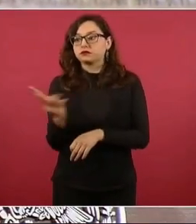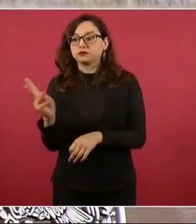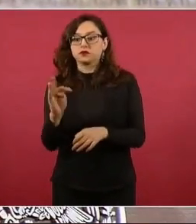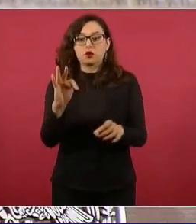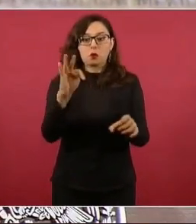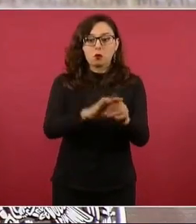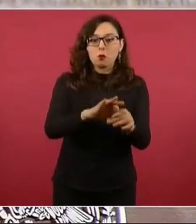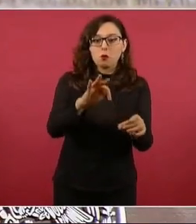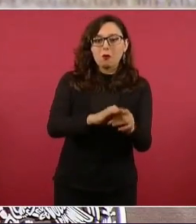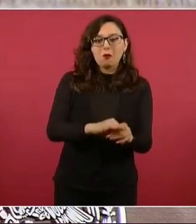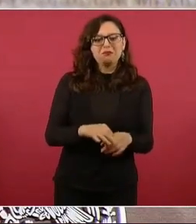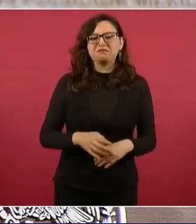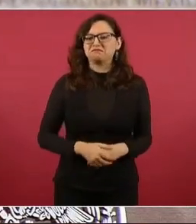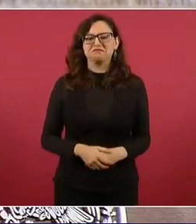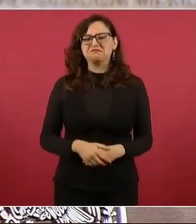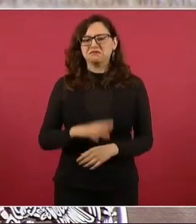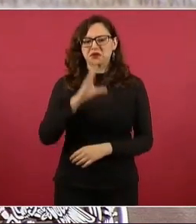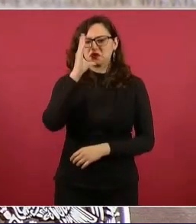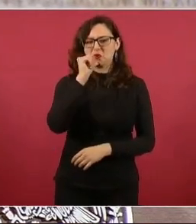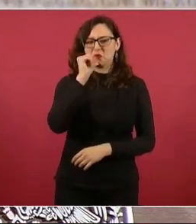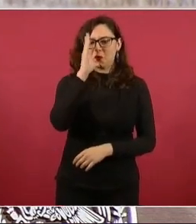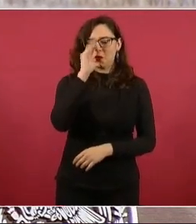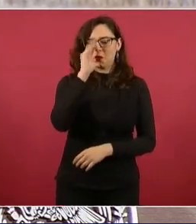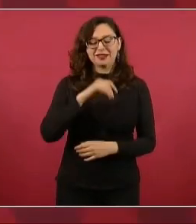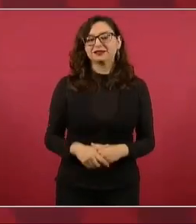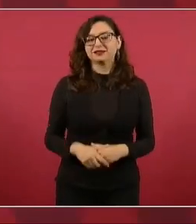durante la primera mitad del siglo XIX.